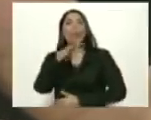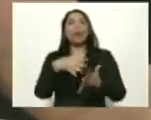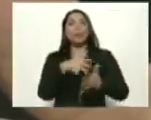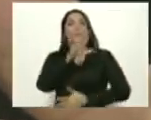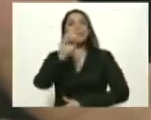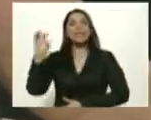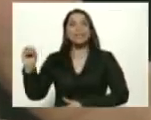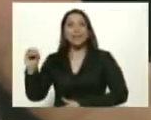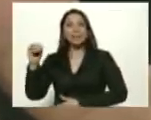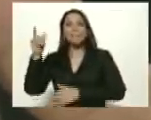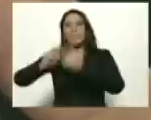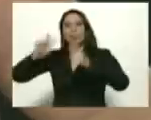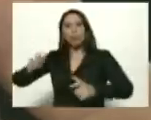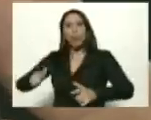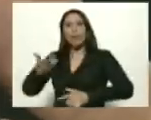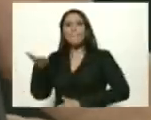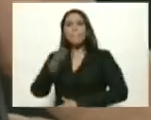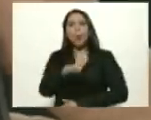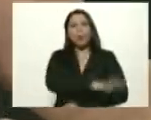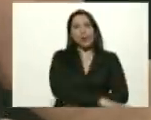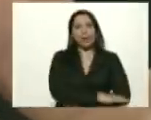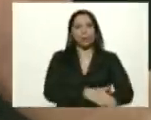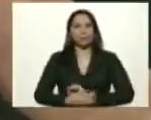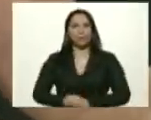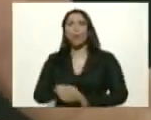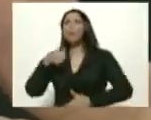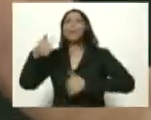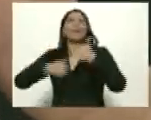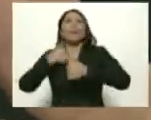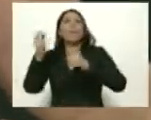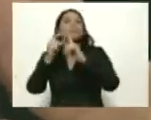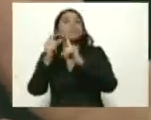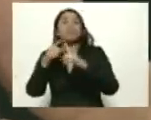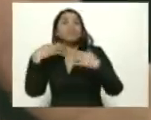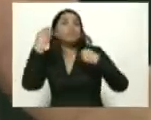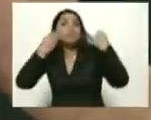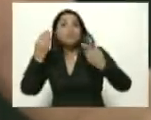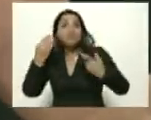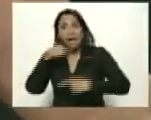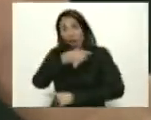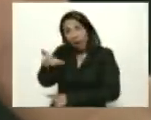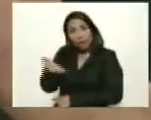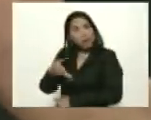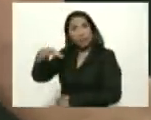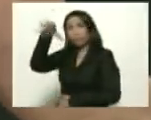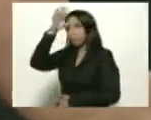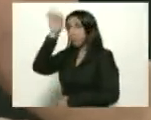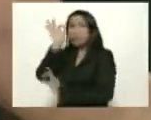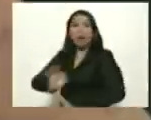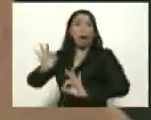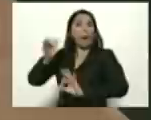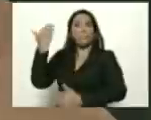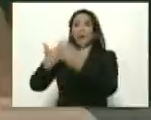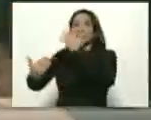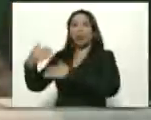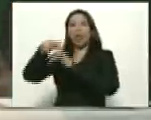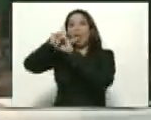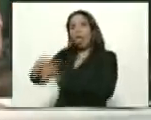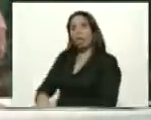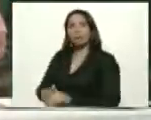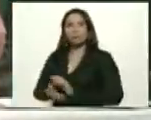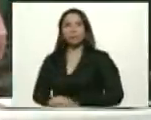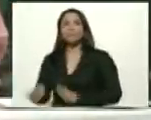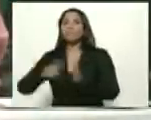murieron en lapso de pocos días. ¿Cuál es el proverbio? Aquellos que no aprenden del pasado están condenados